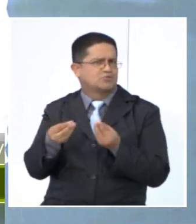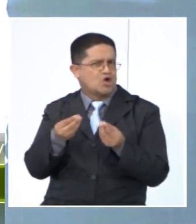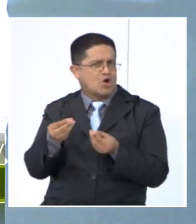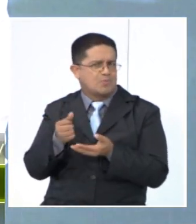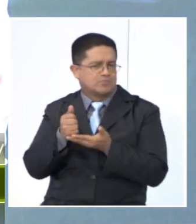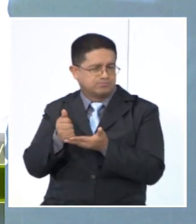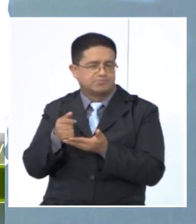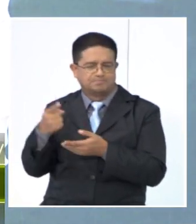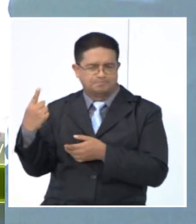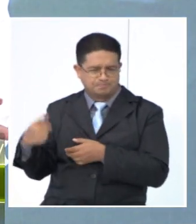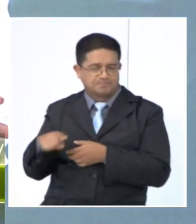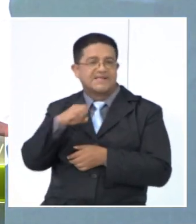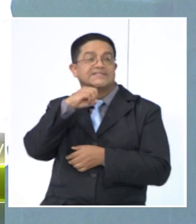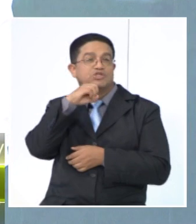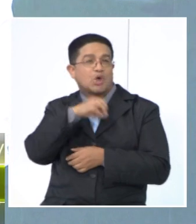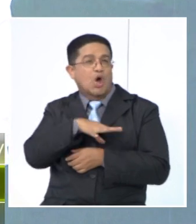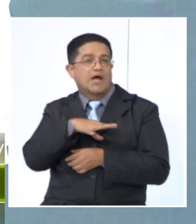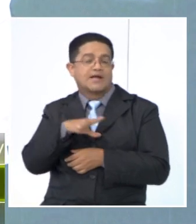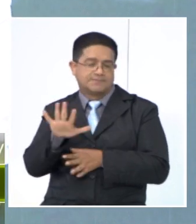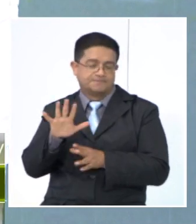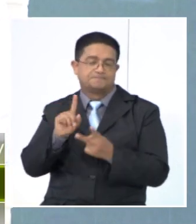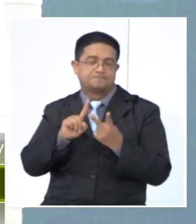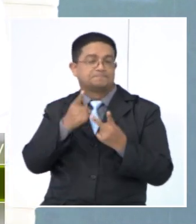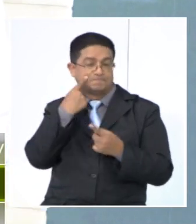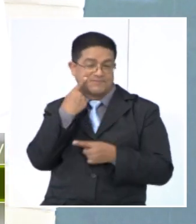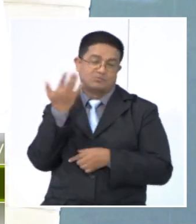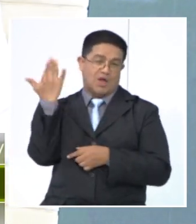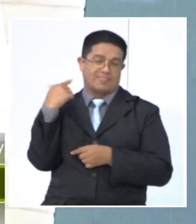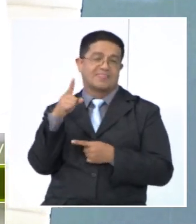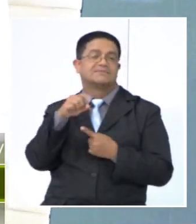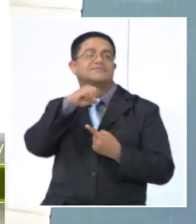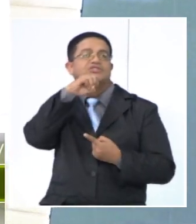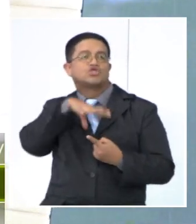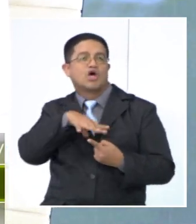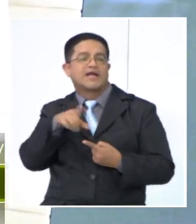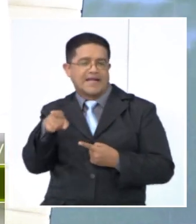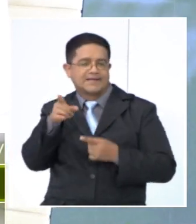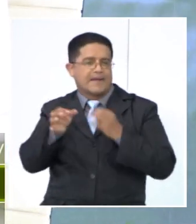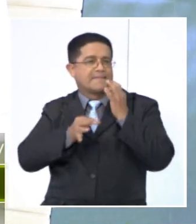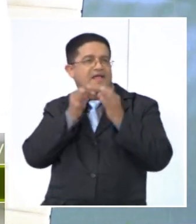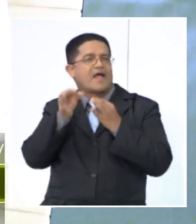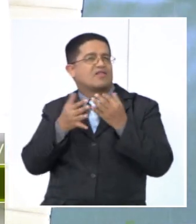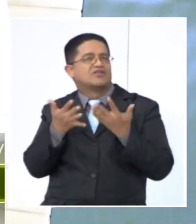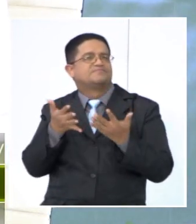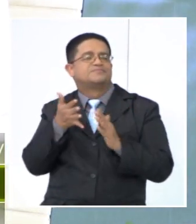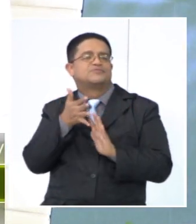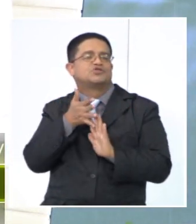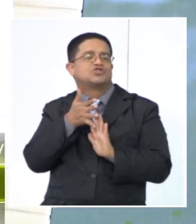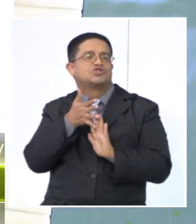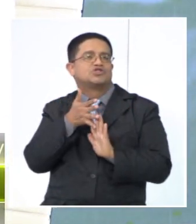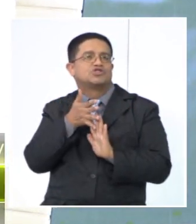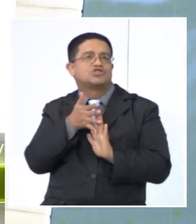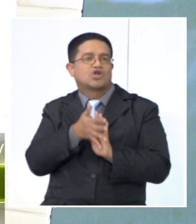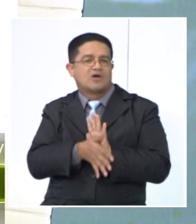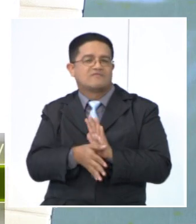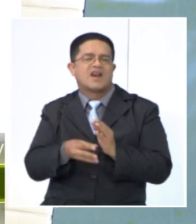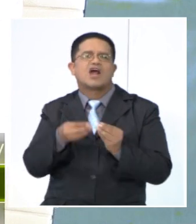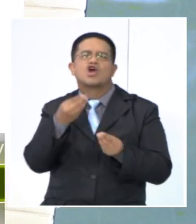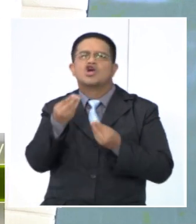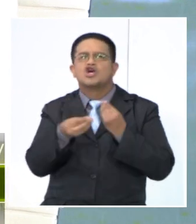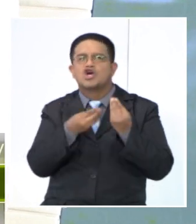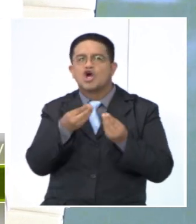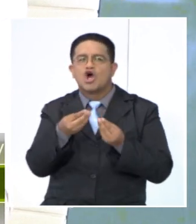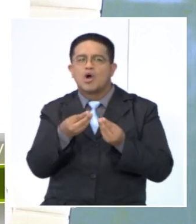la historia del ozono, vamos a ver, porque justamente el doctor nos adelantaba en la parte anterior las vías de suministro del